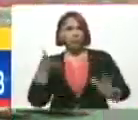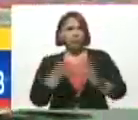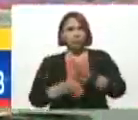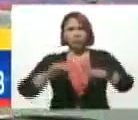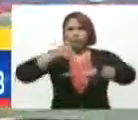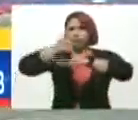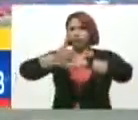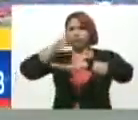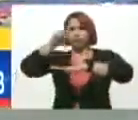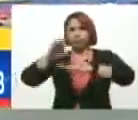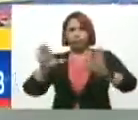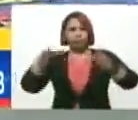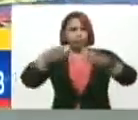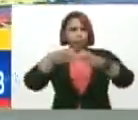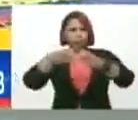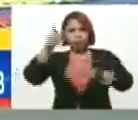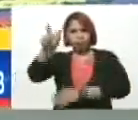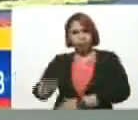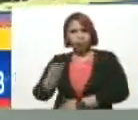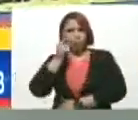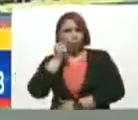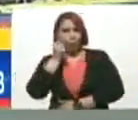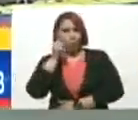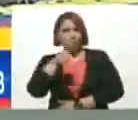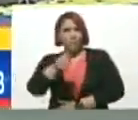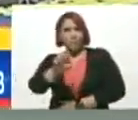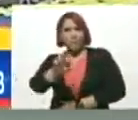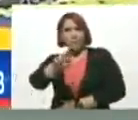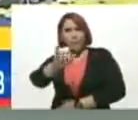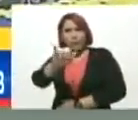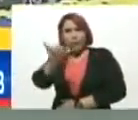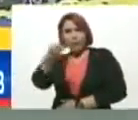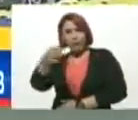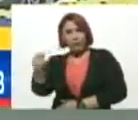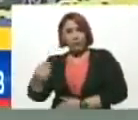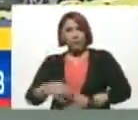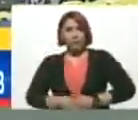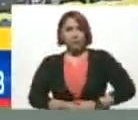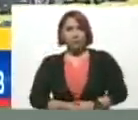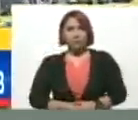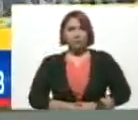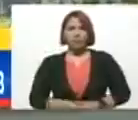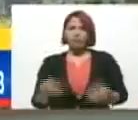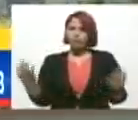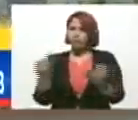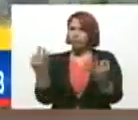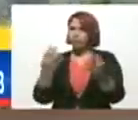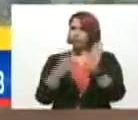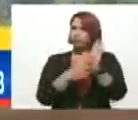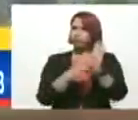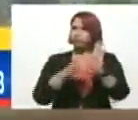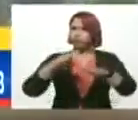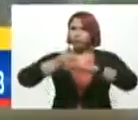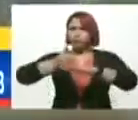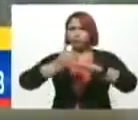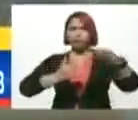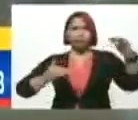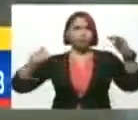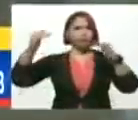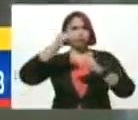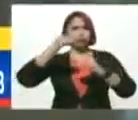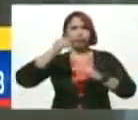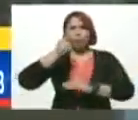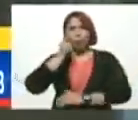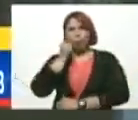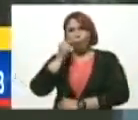jefe Pérez Arcay. Pérez Arcay, un verdadero general en jefe, un hombre